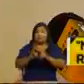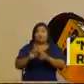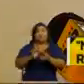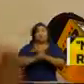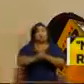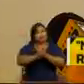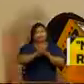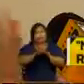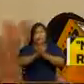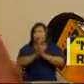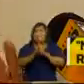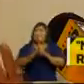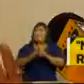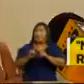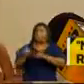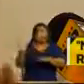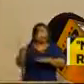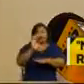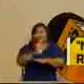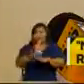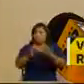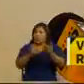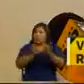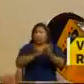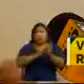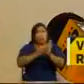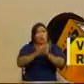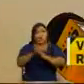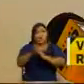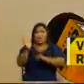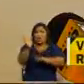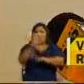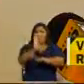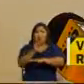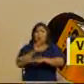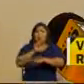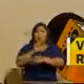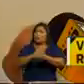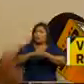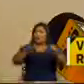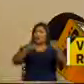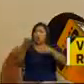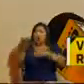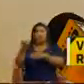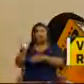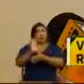proveedor, ni bajo ninguna circunstancia. No hay ninguna relación,